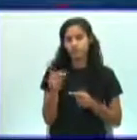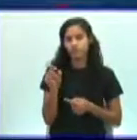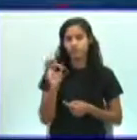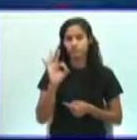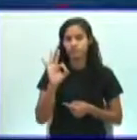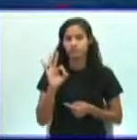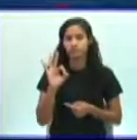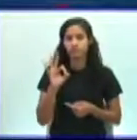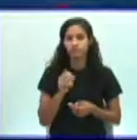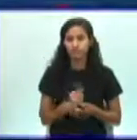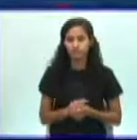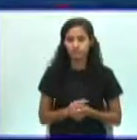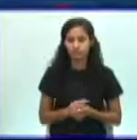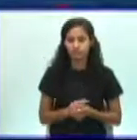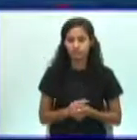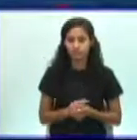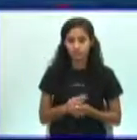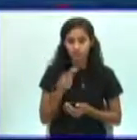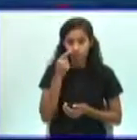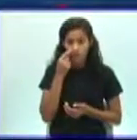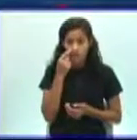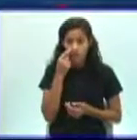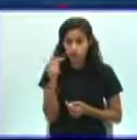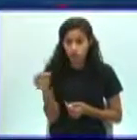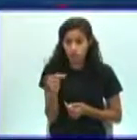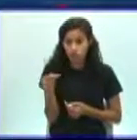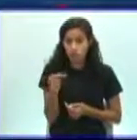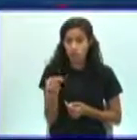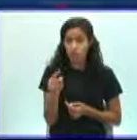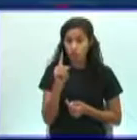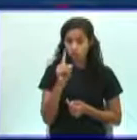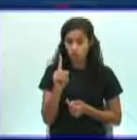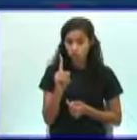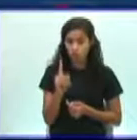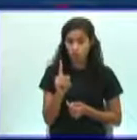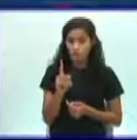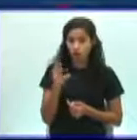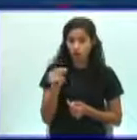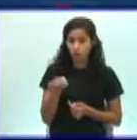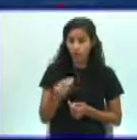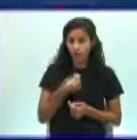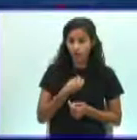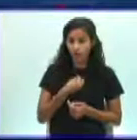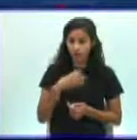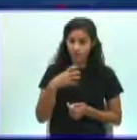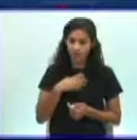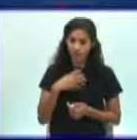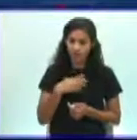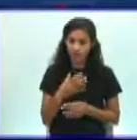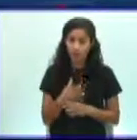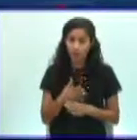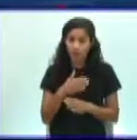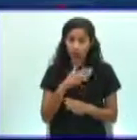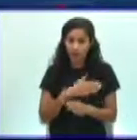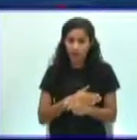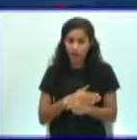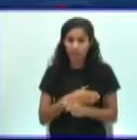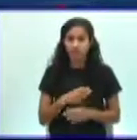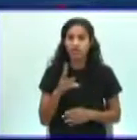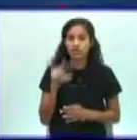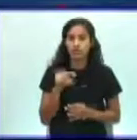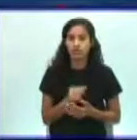es igual a 8. Si sustraemos 1 al número dado, encontramos su